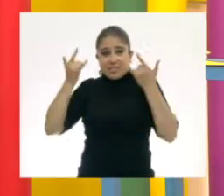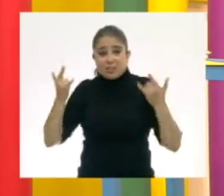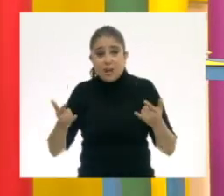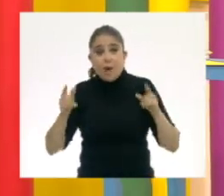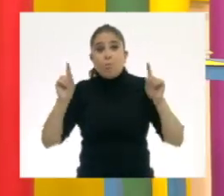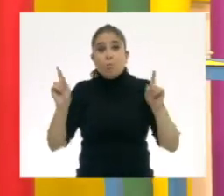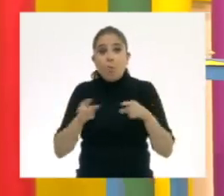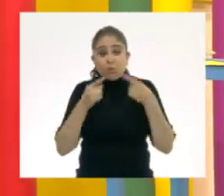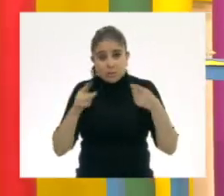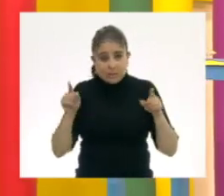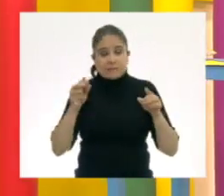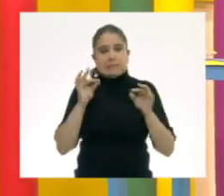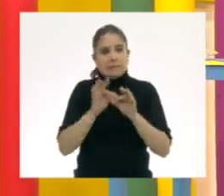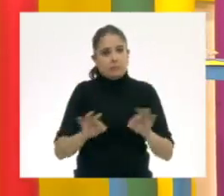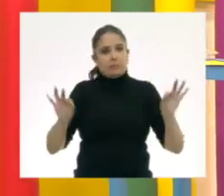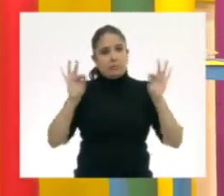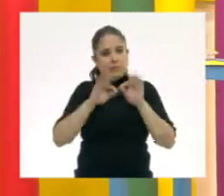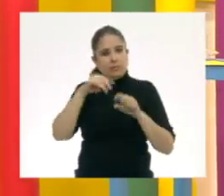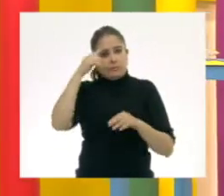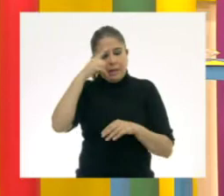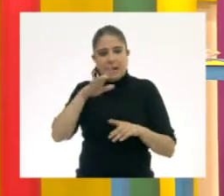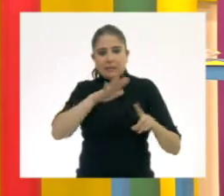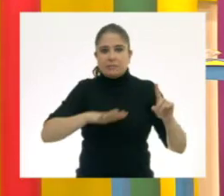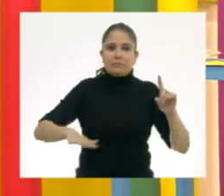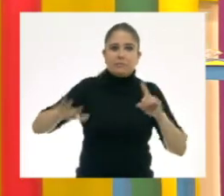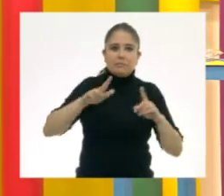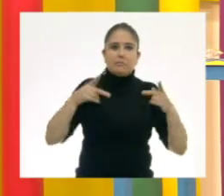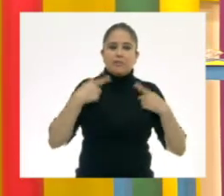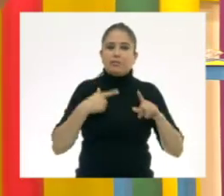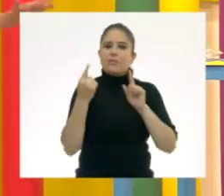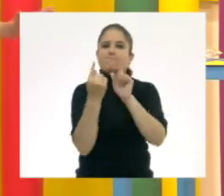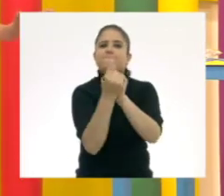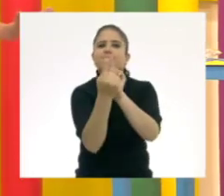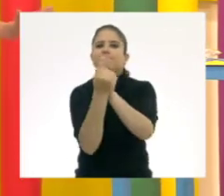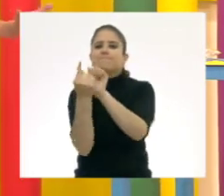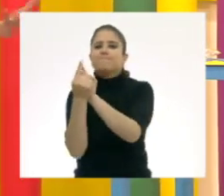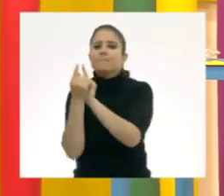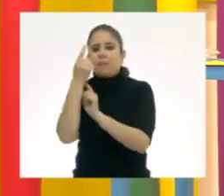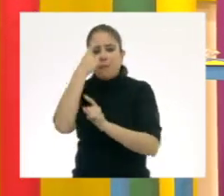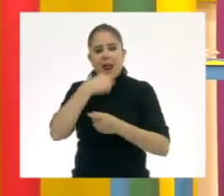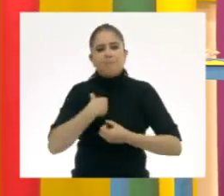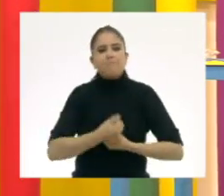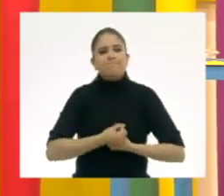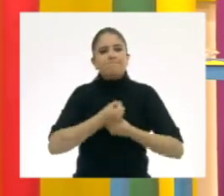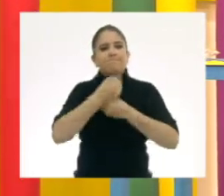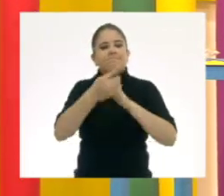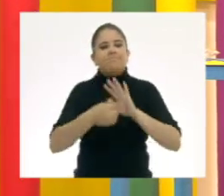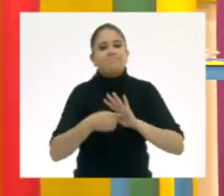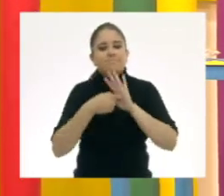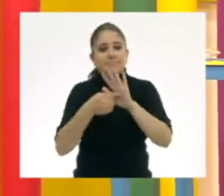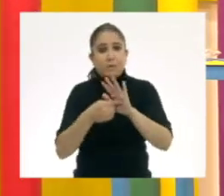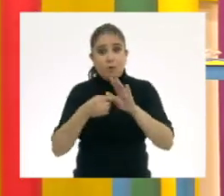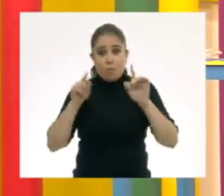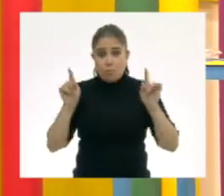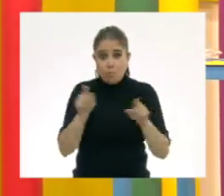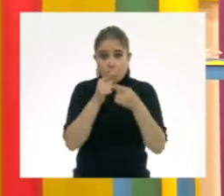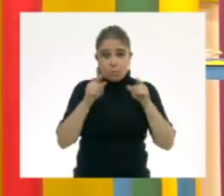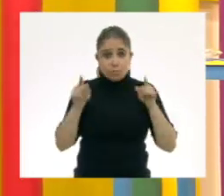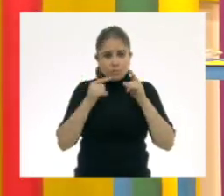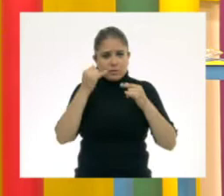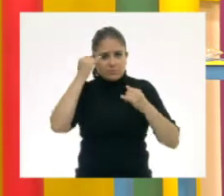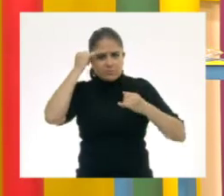sido algo muy importante para la sociabilización del ser humano y la forma de expresarse. Se crea para